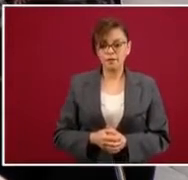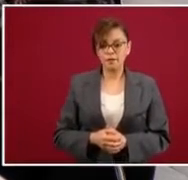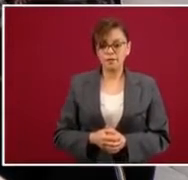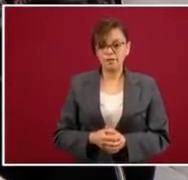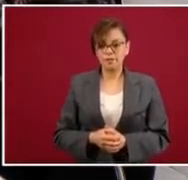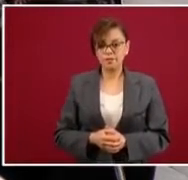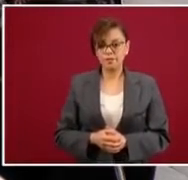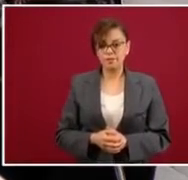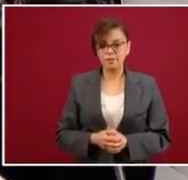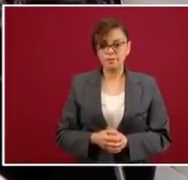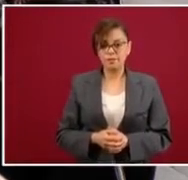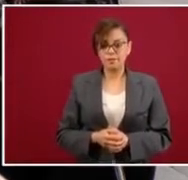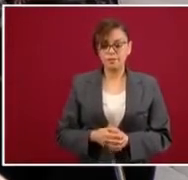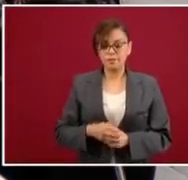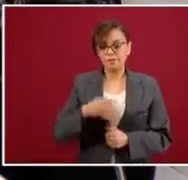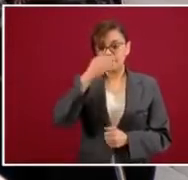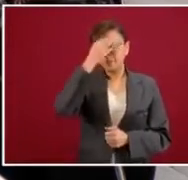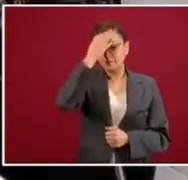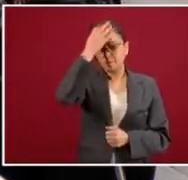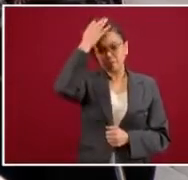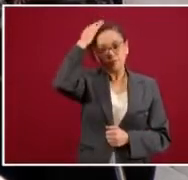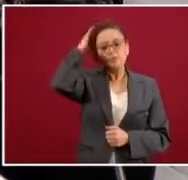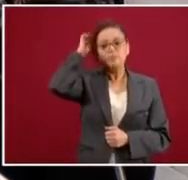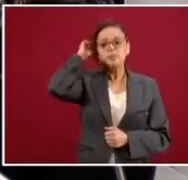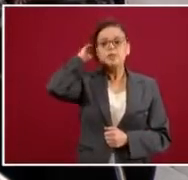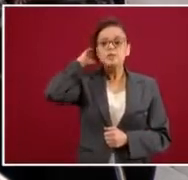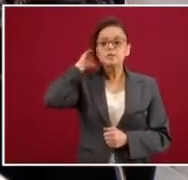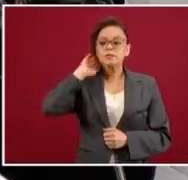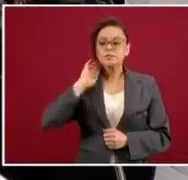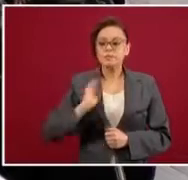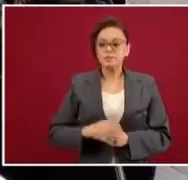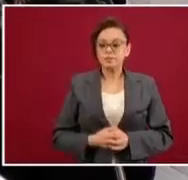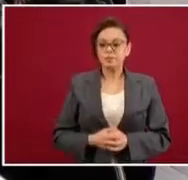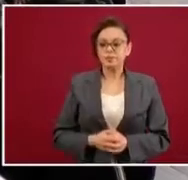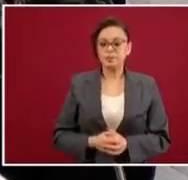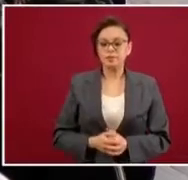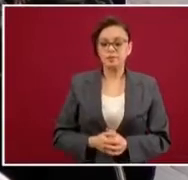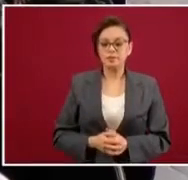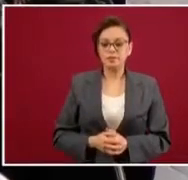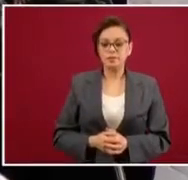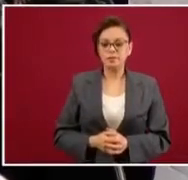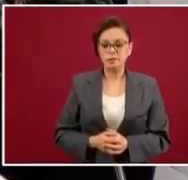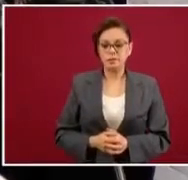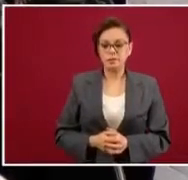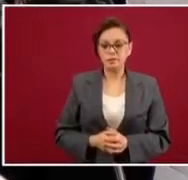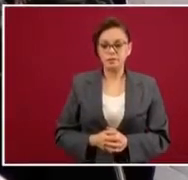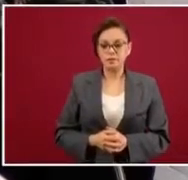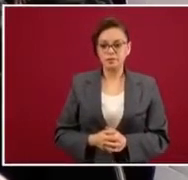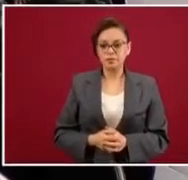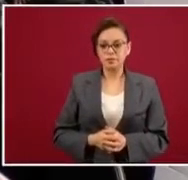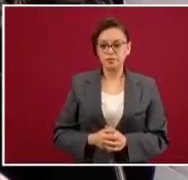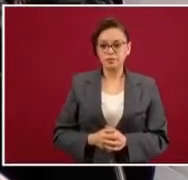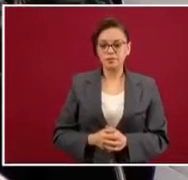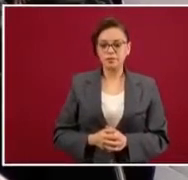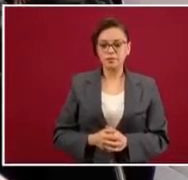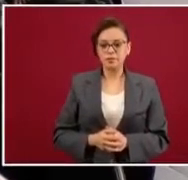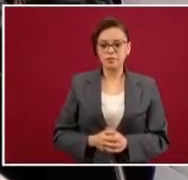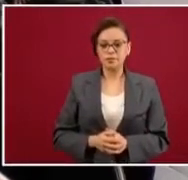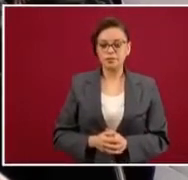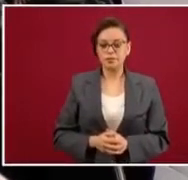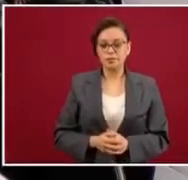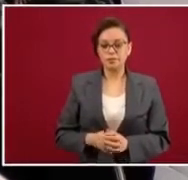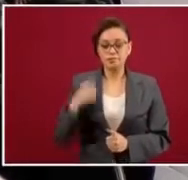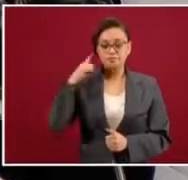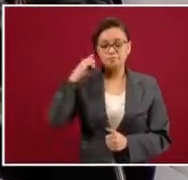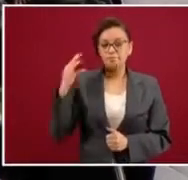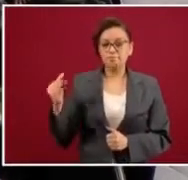estado de salud de la persona enferma. Bien. Entonces, si este modelo se puede replicar en otros hospitales para evitar la